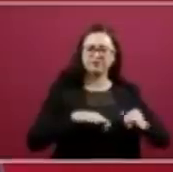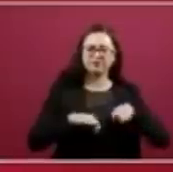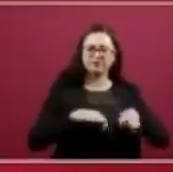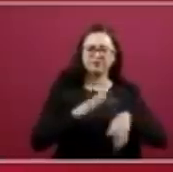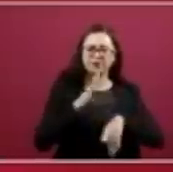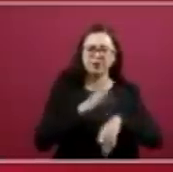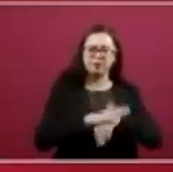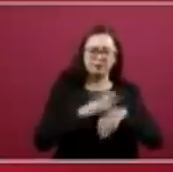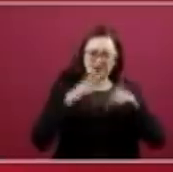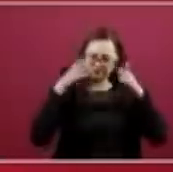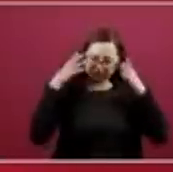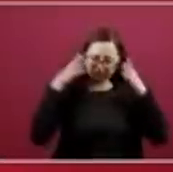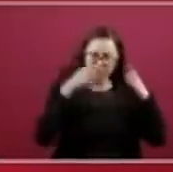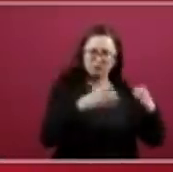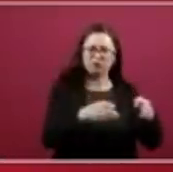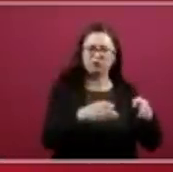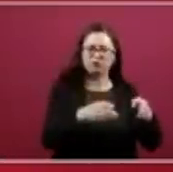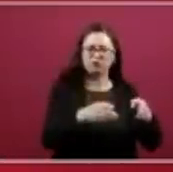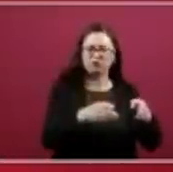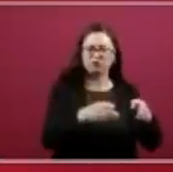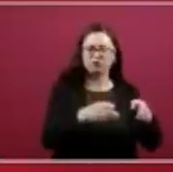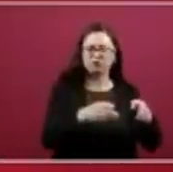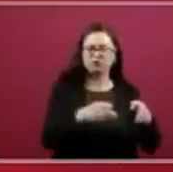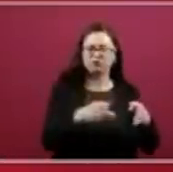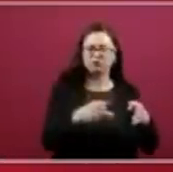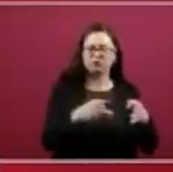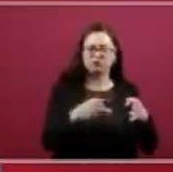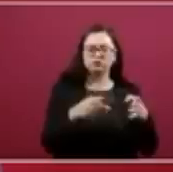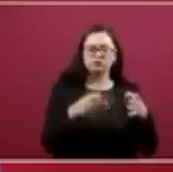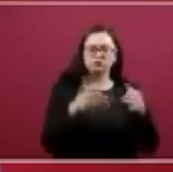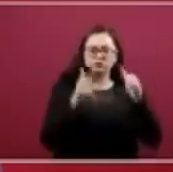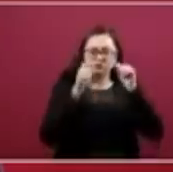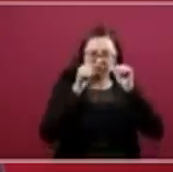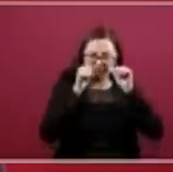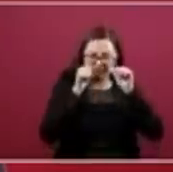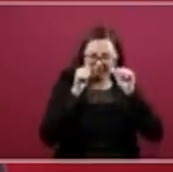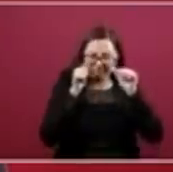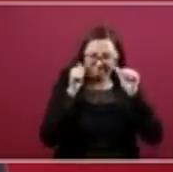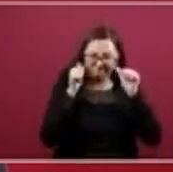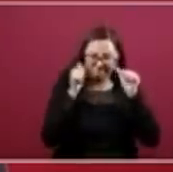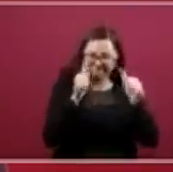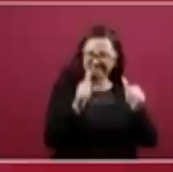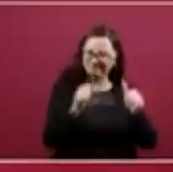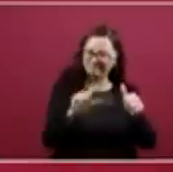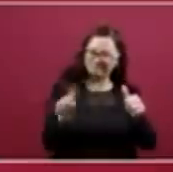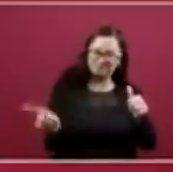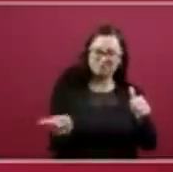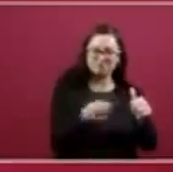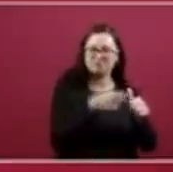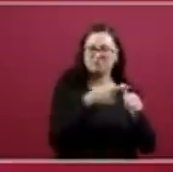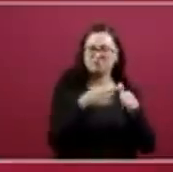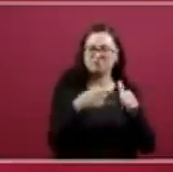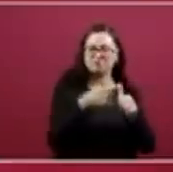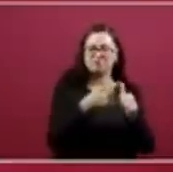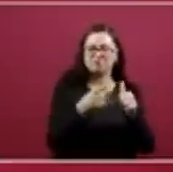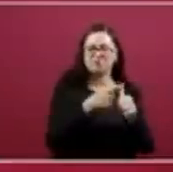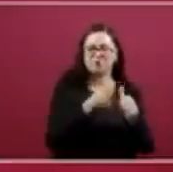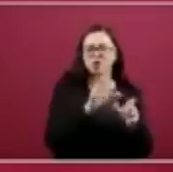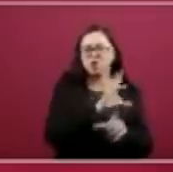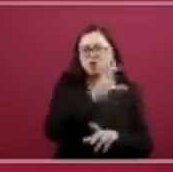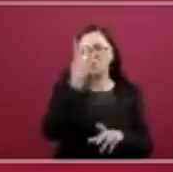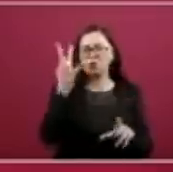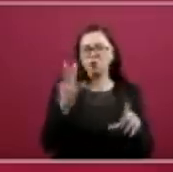más, que atienda de manera prioritaria todo lo relacionado